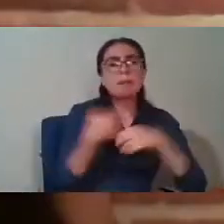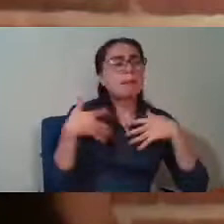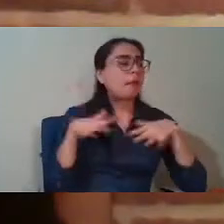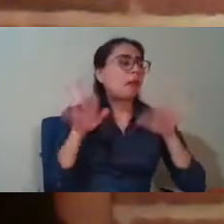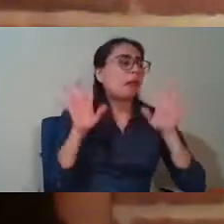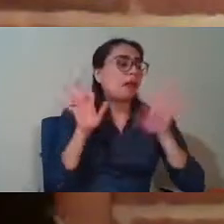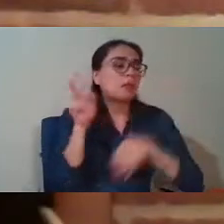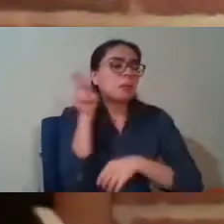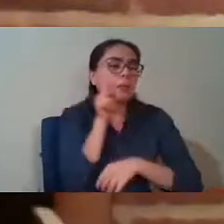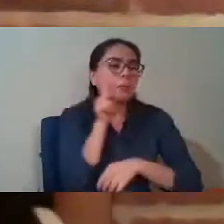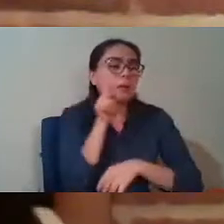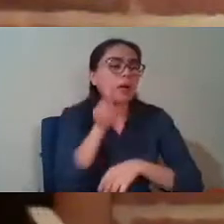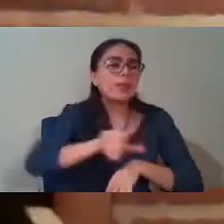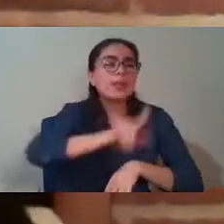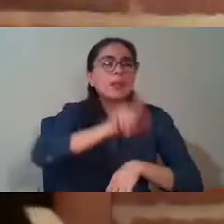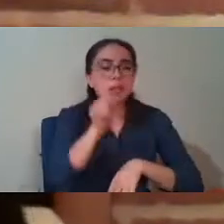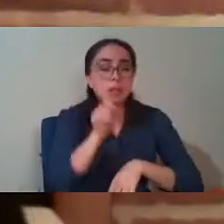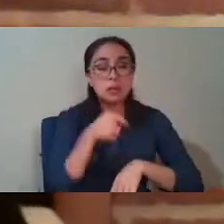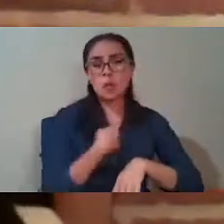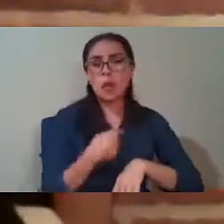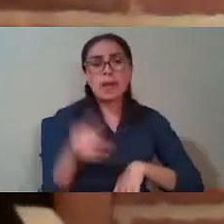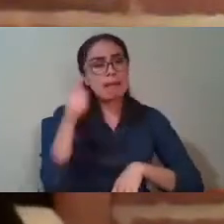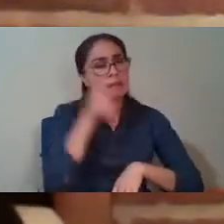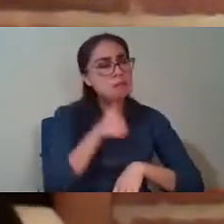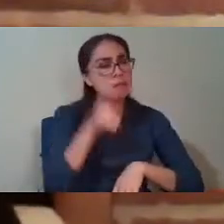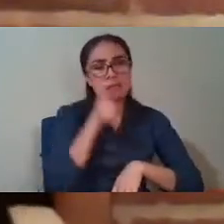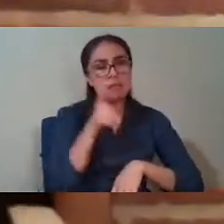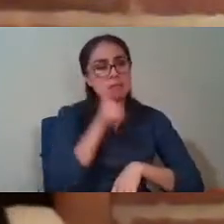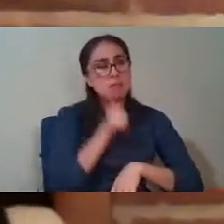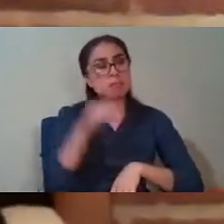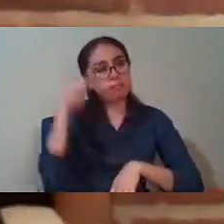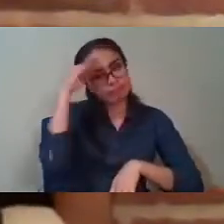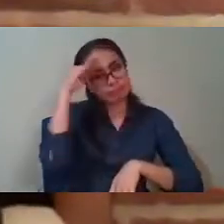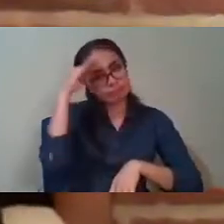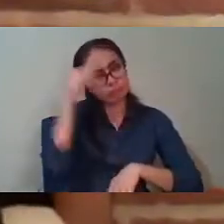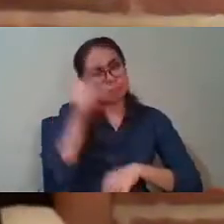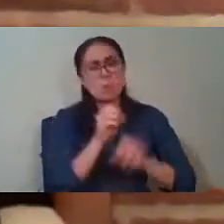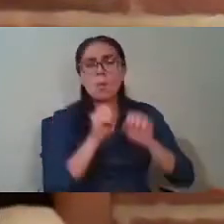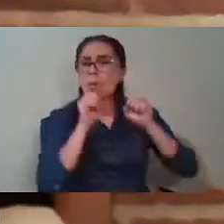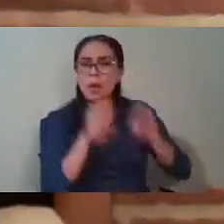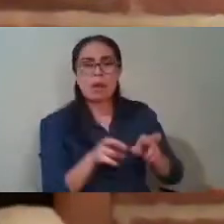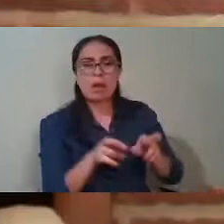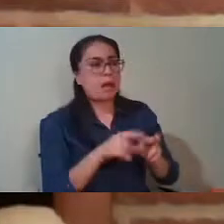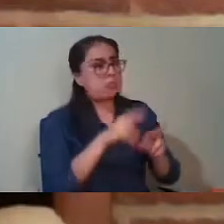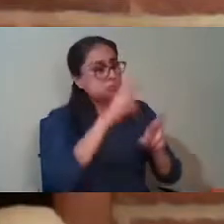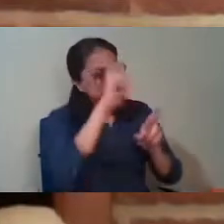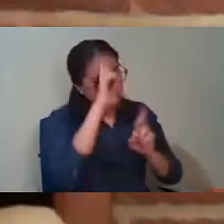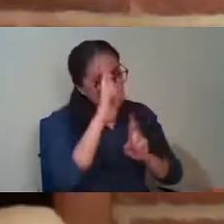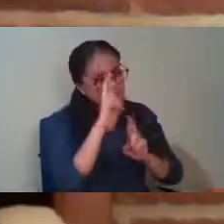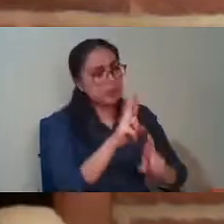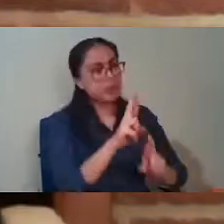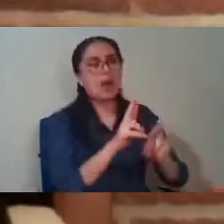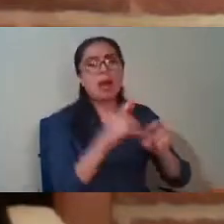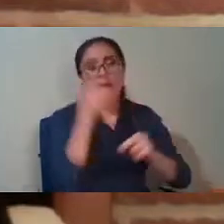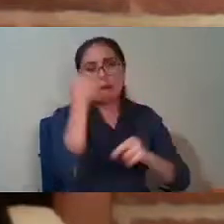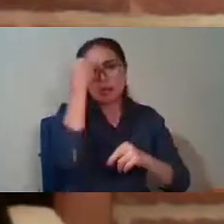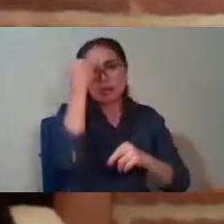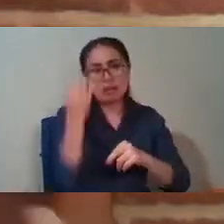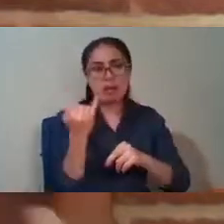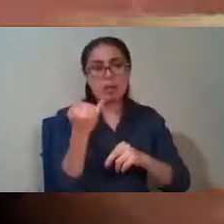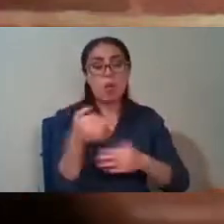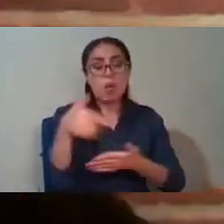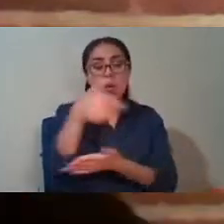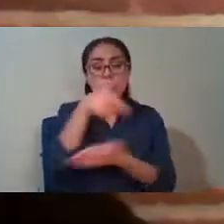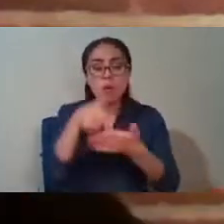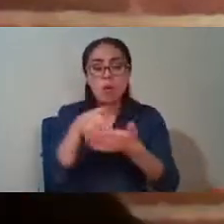siempre yo lo que decía es, por supuesto, respetar la hipótesis de el lugar está dividido. Un